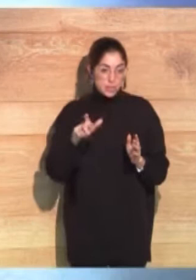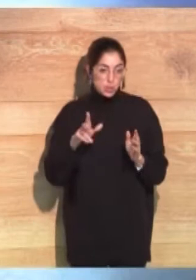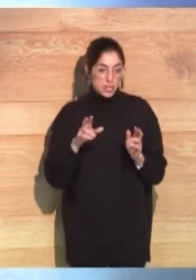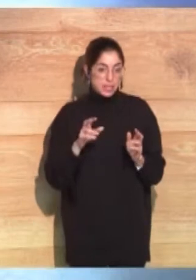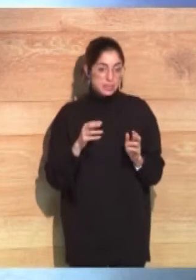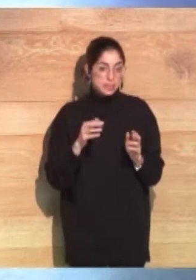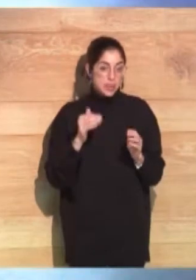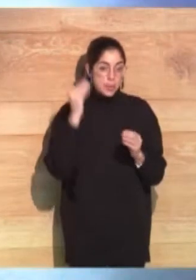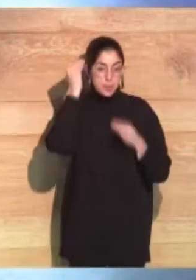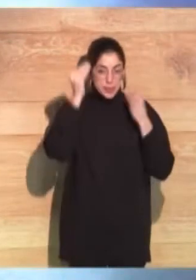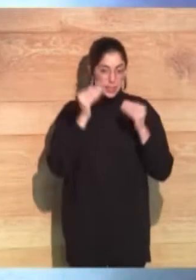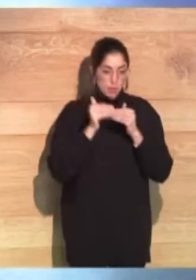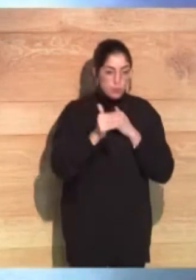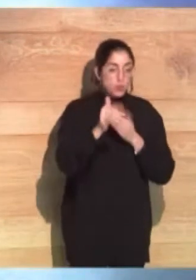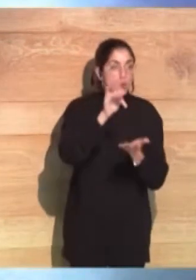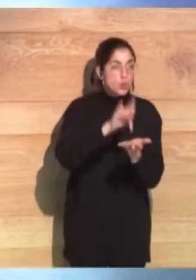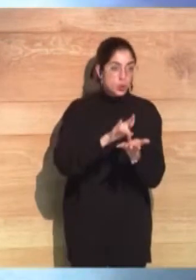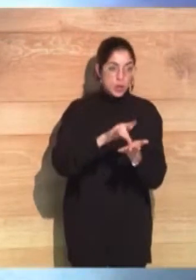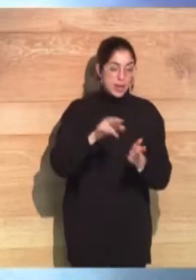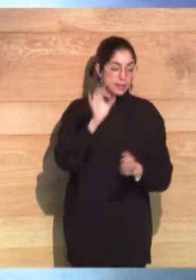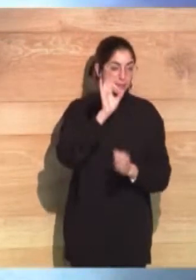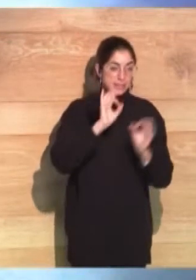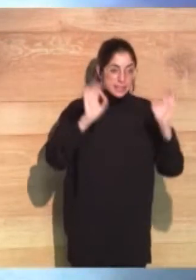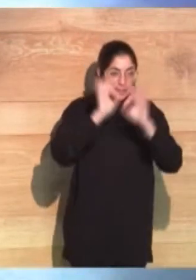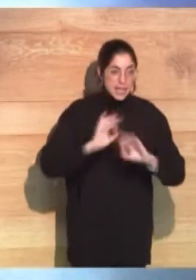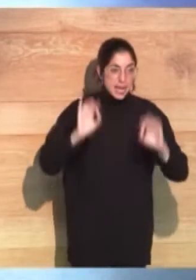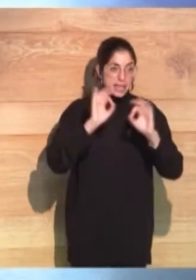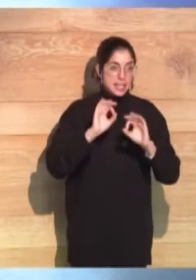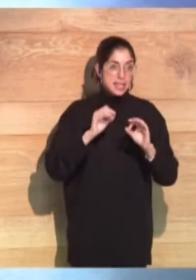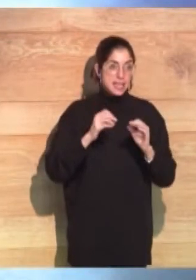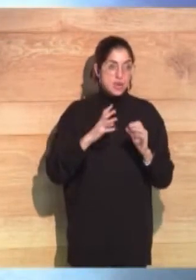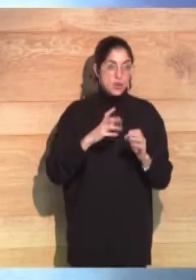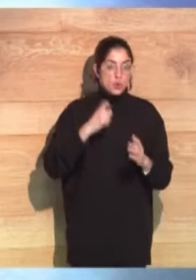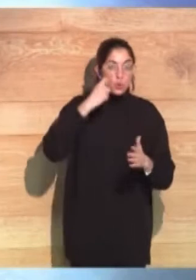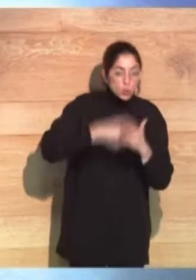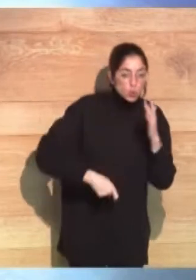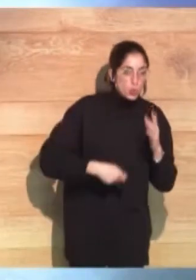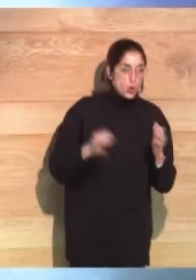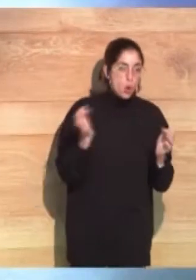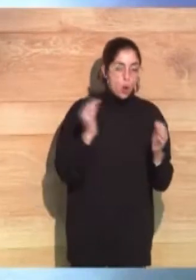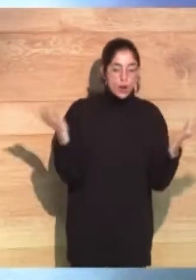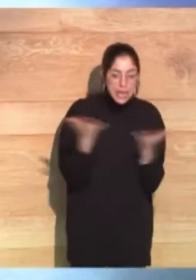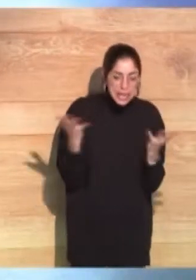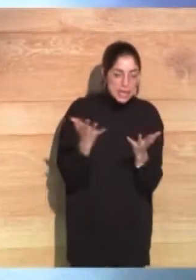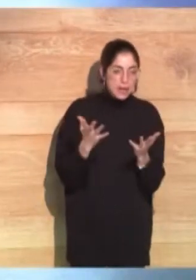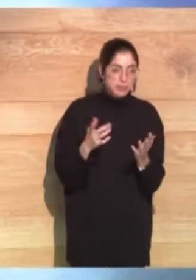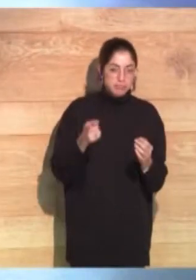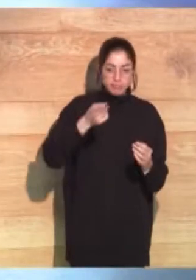así, ni que fuera tan intenso, tan grave como ha resultado ser. Porque cuando empezó,